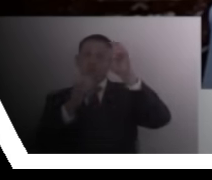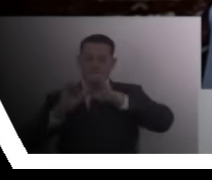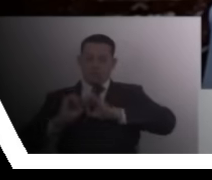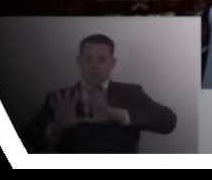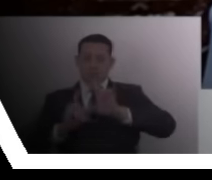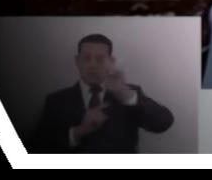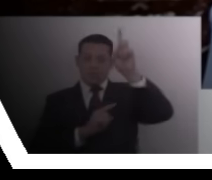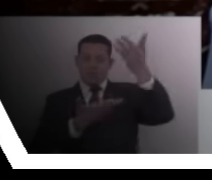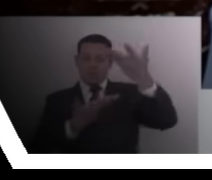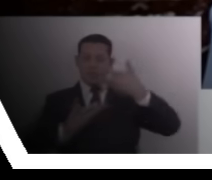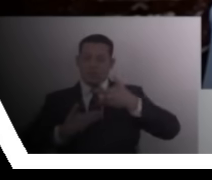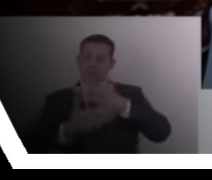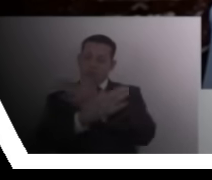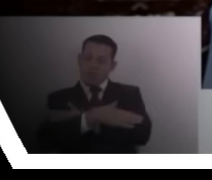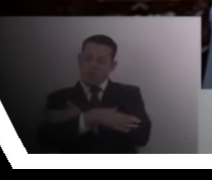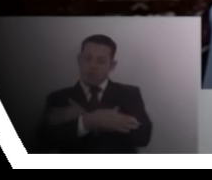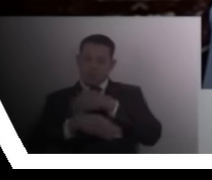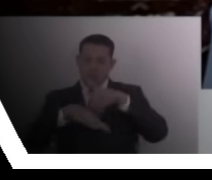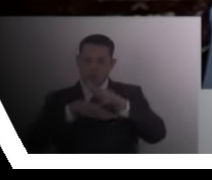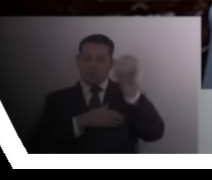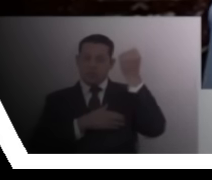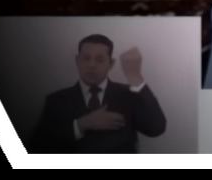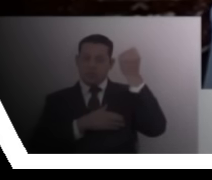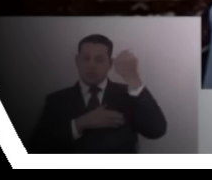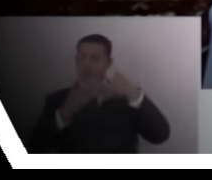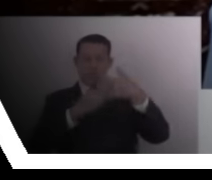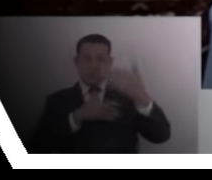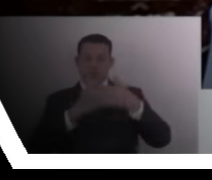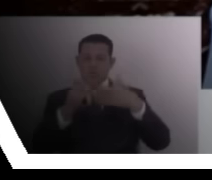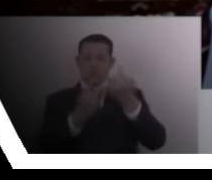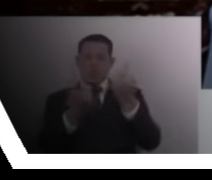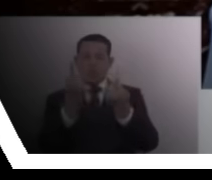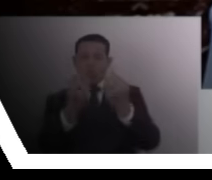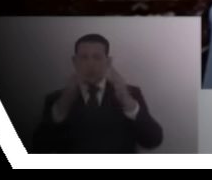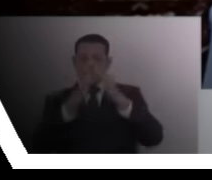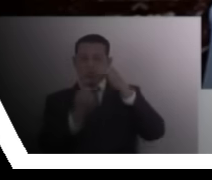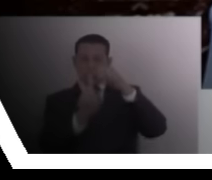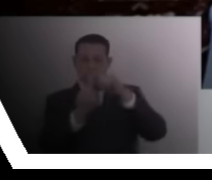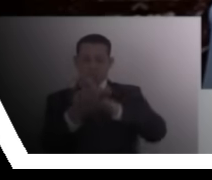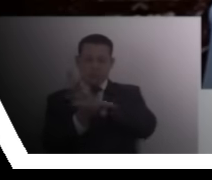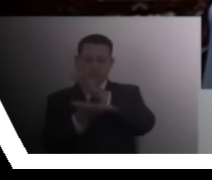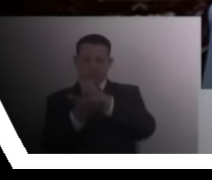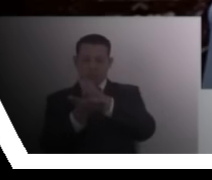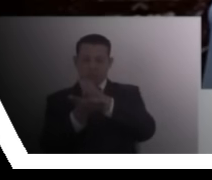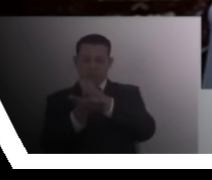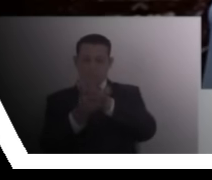misericordia de Dios nos abrace. Creo que ese es el mensaje principal, independientemente sea cual sea, como le decía amigo salvadoreño,